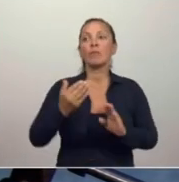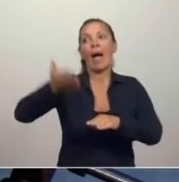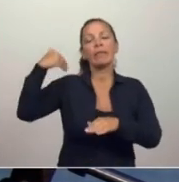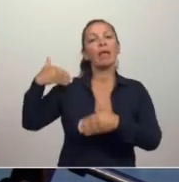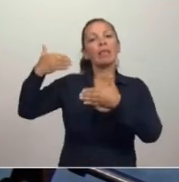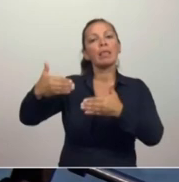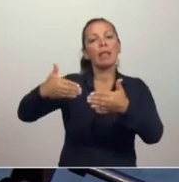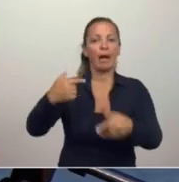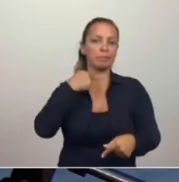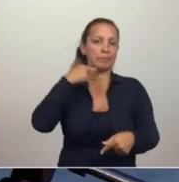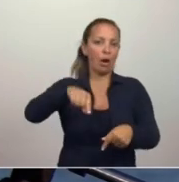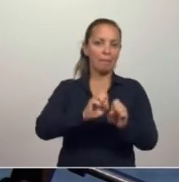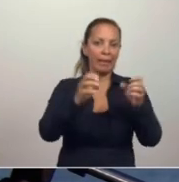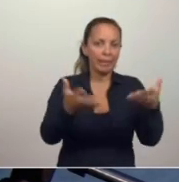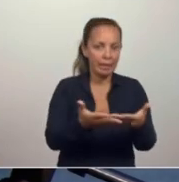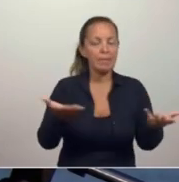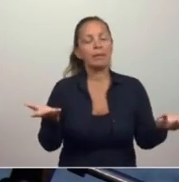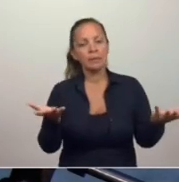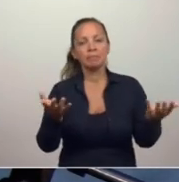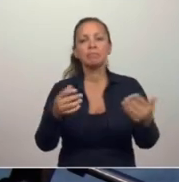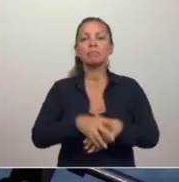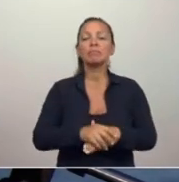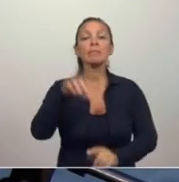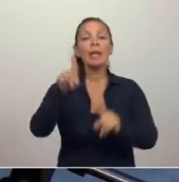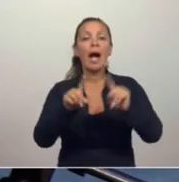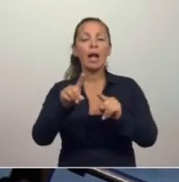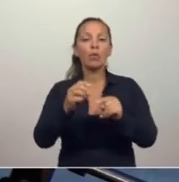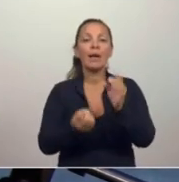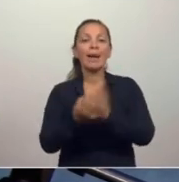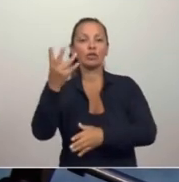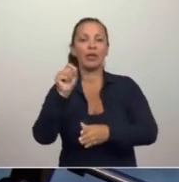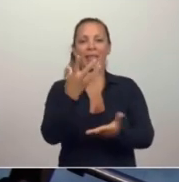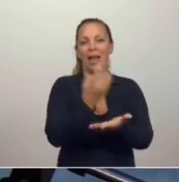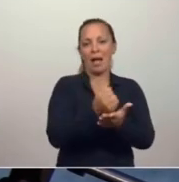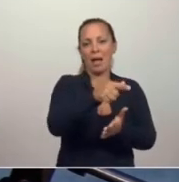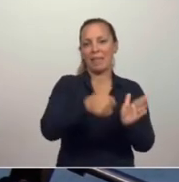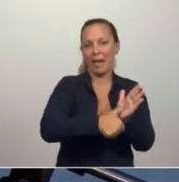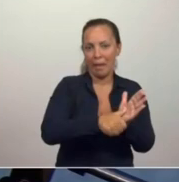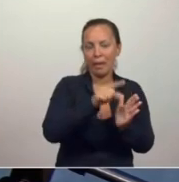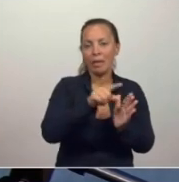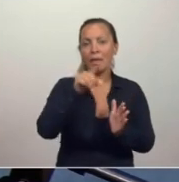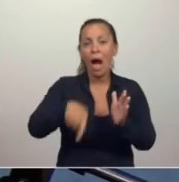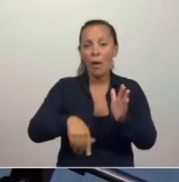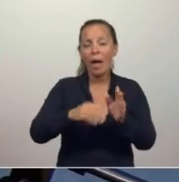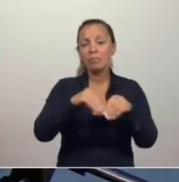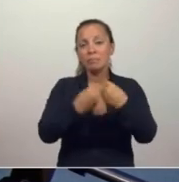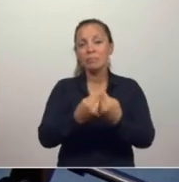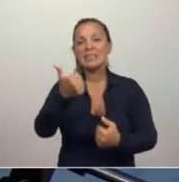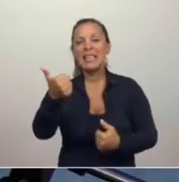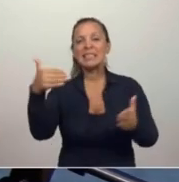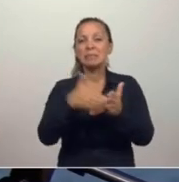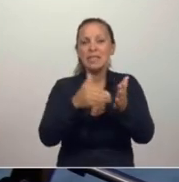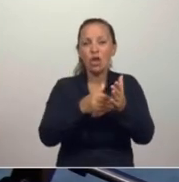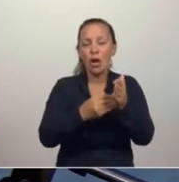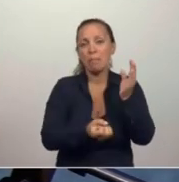iniciamos de esa manera tuvimos algunas aperturas de cuentas dni hoy en la provincia de Buenos Aires hay más de seis millones de